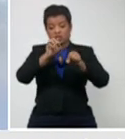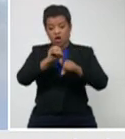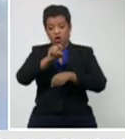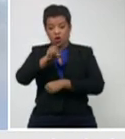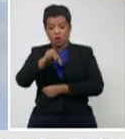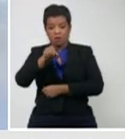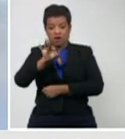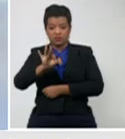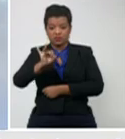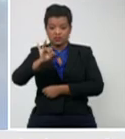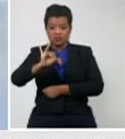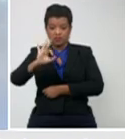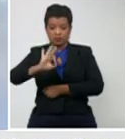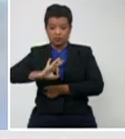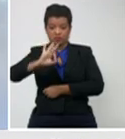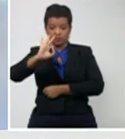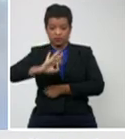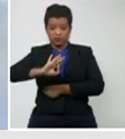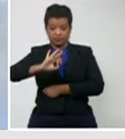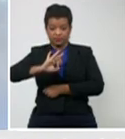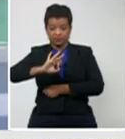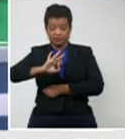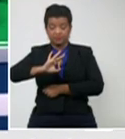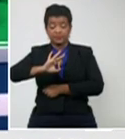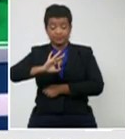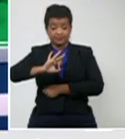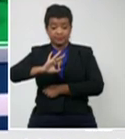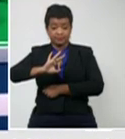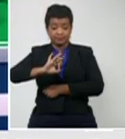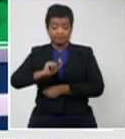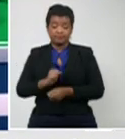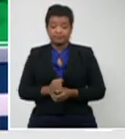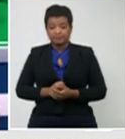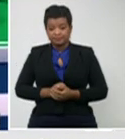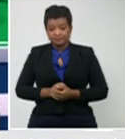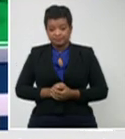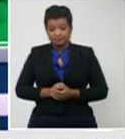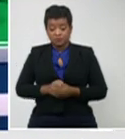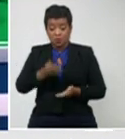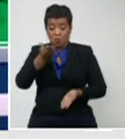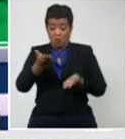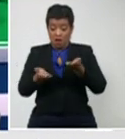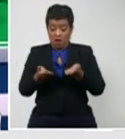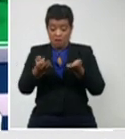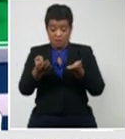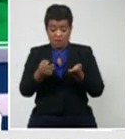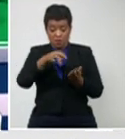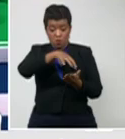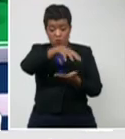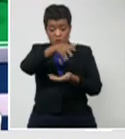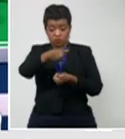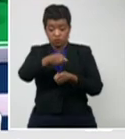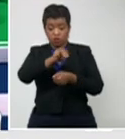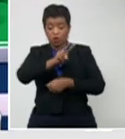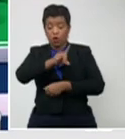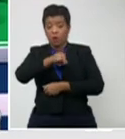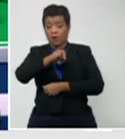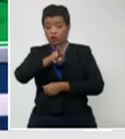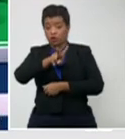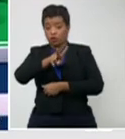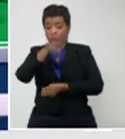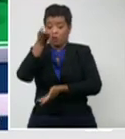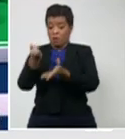0,87% en Cuba, que pudiéramos decir, comparada con el mundo, 2,2%, comparada con las